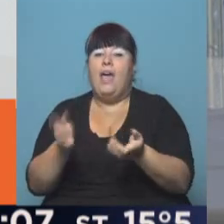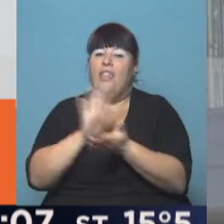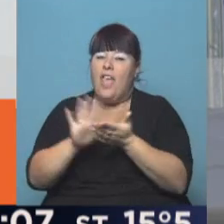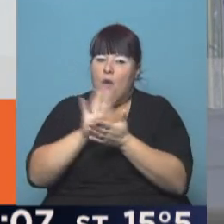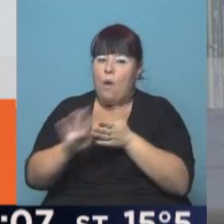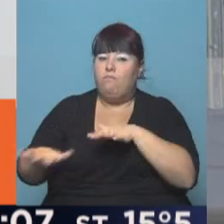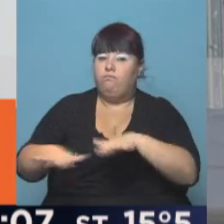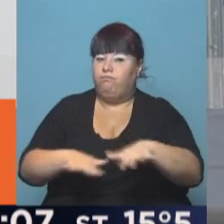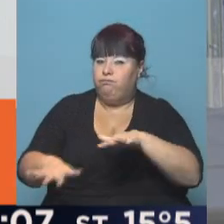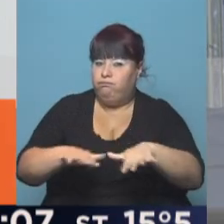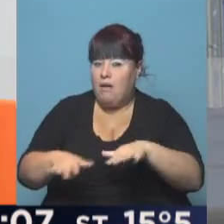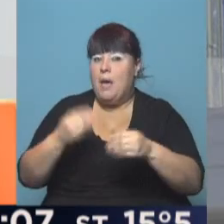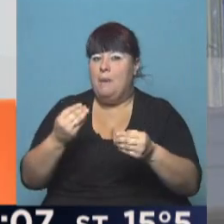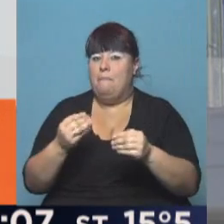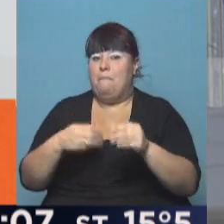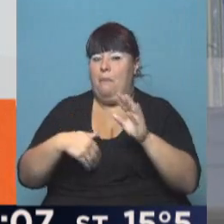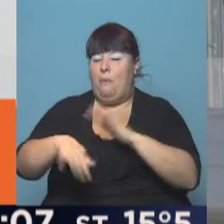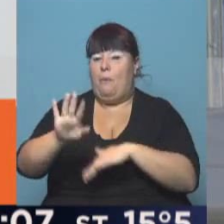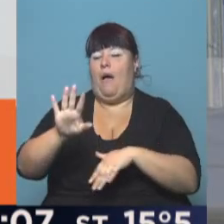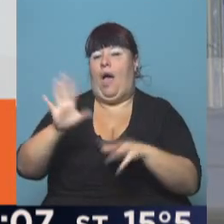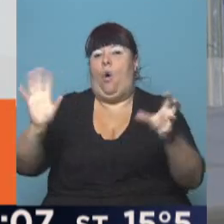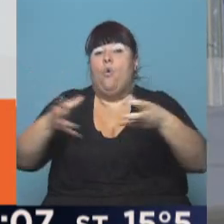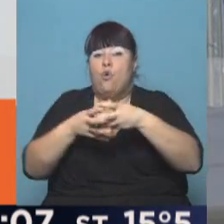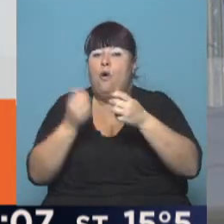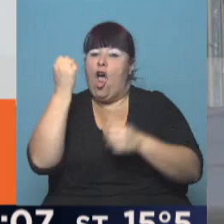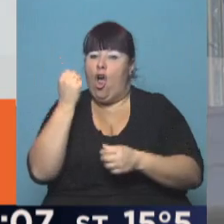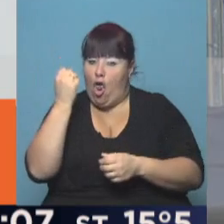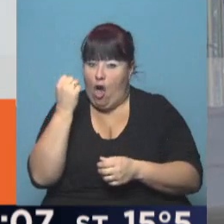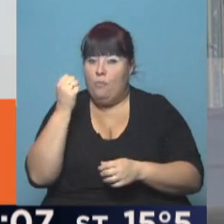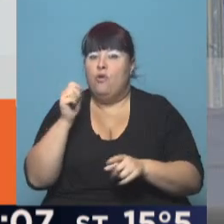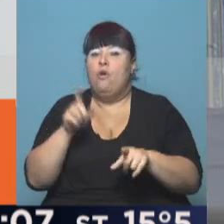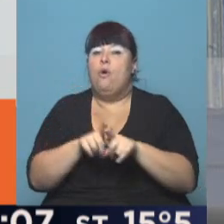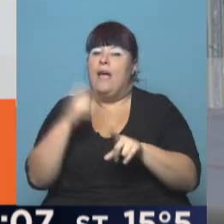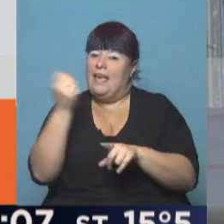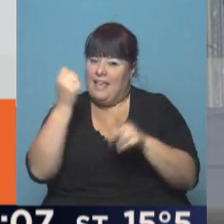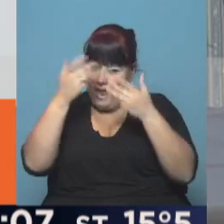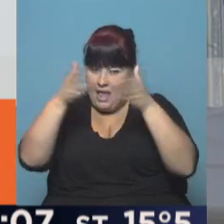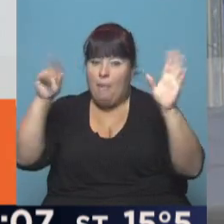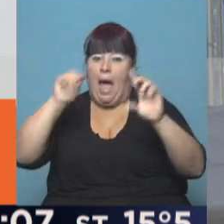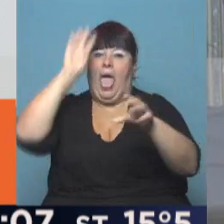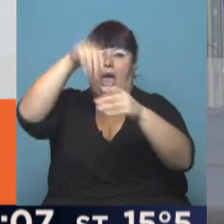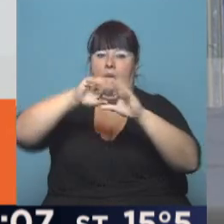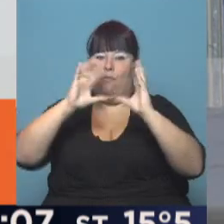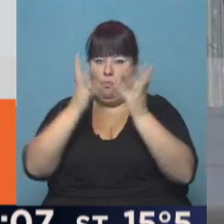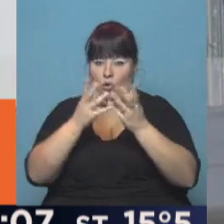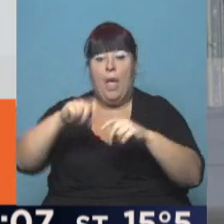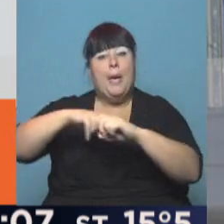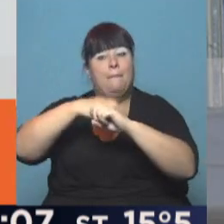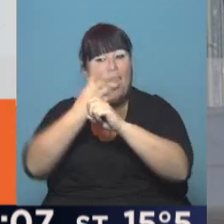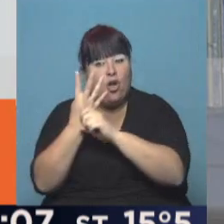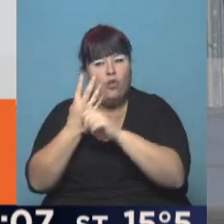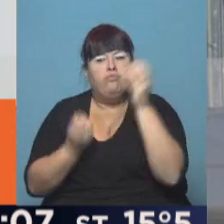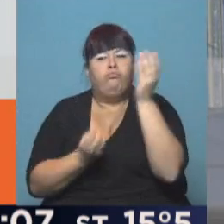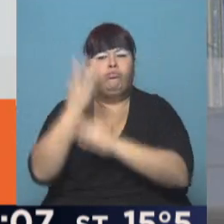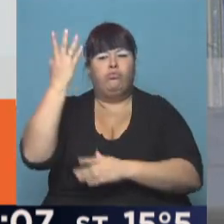a dinamizarse, a convertirse en un bloque económico que quiere abrirse al mundo. El Mercosur nació